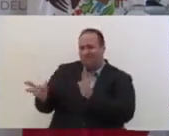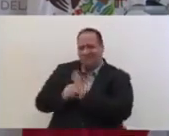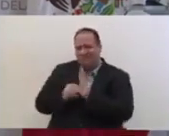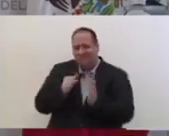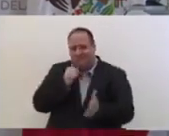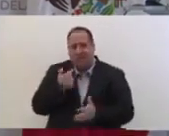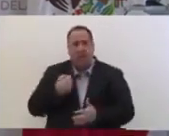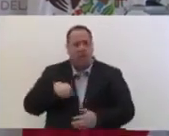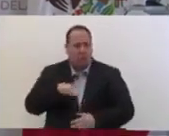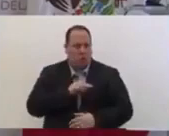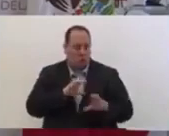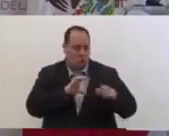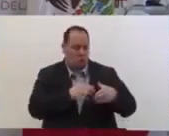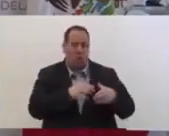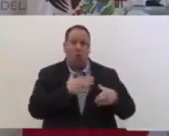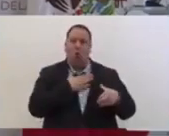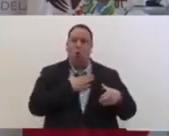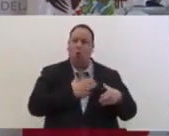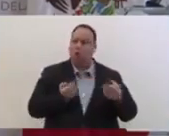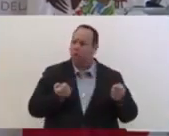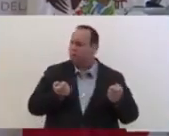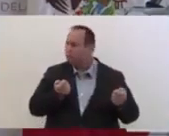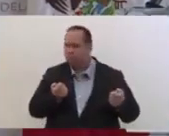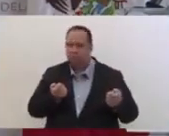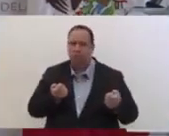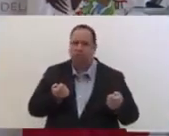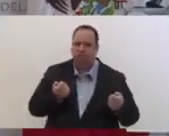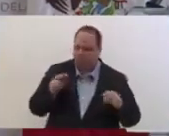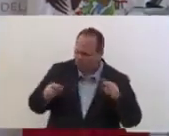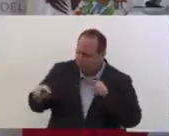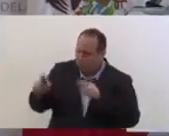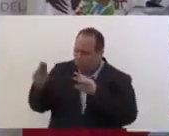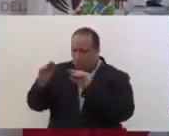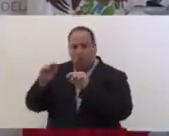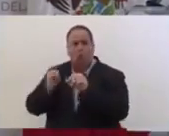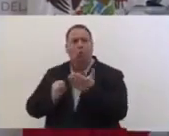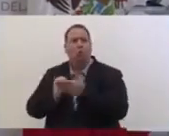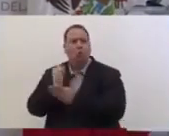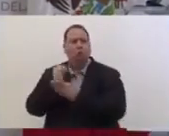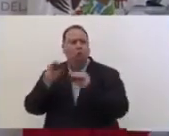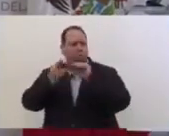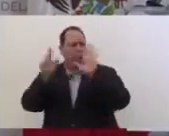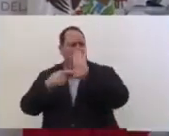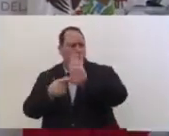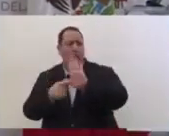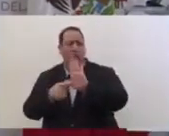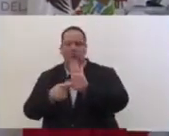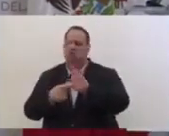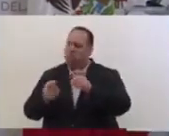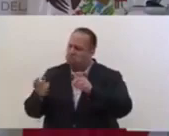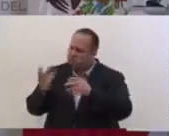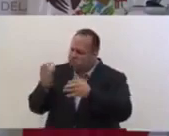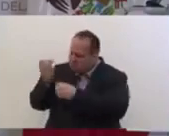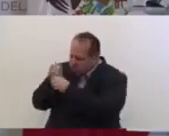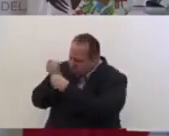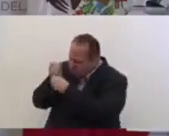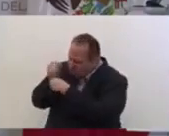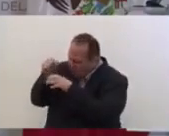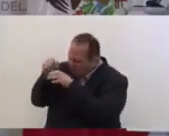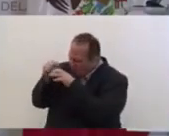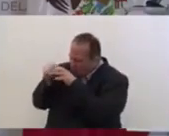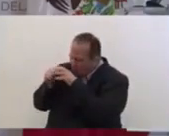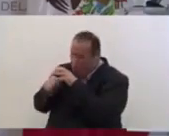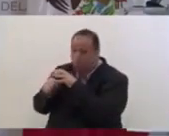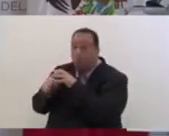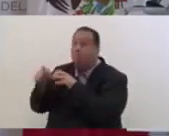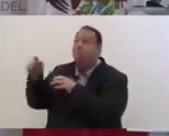nosotros, como institución de Procuración de Justicia, pues estaremos determinados a esclarecerlo y llevar hasta las últimas consecuencias para